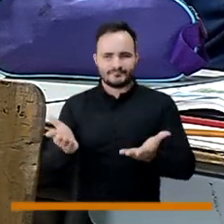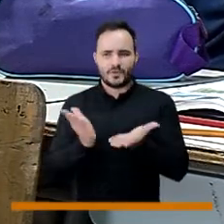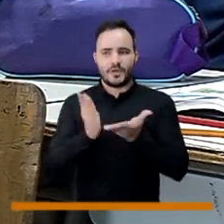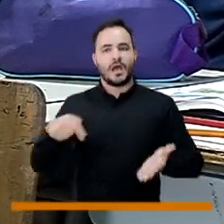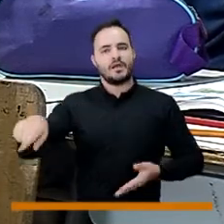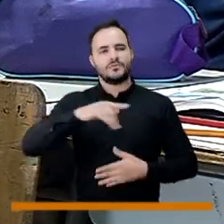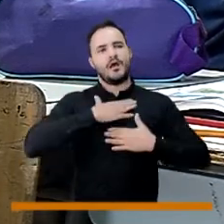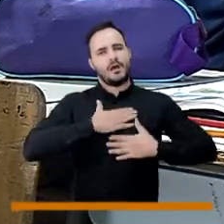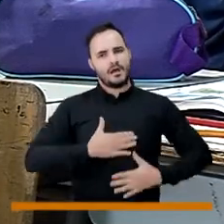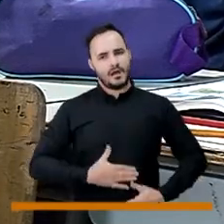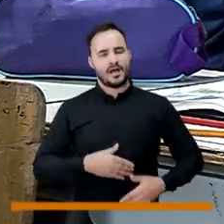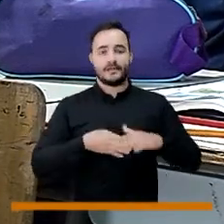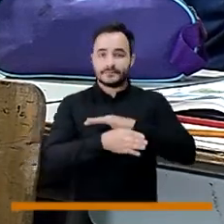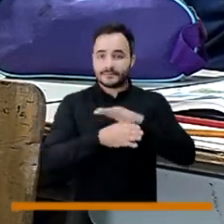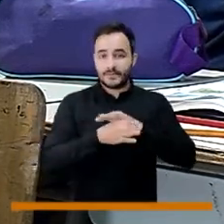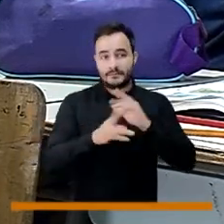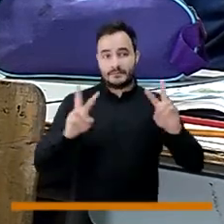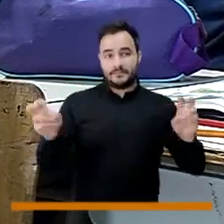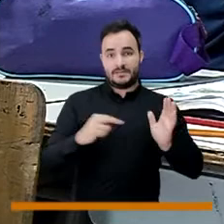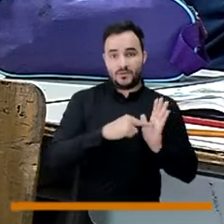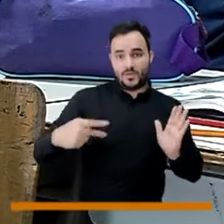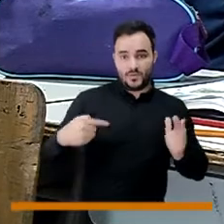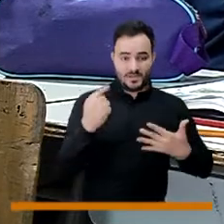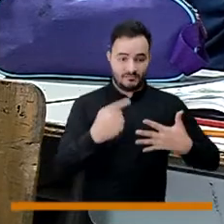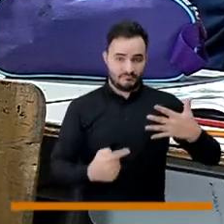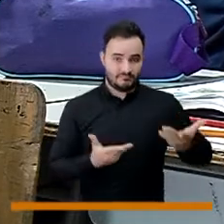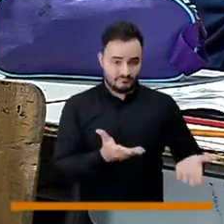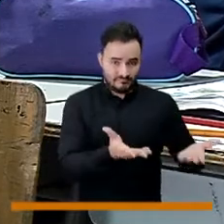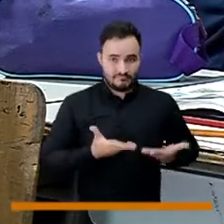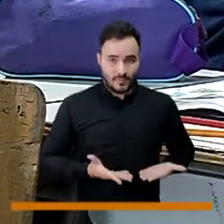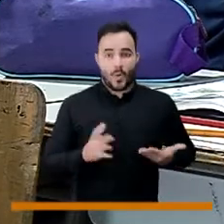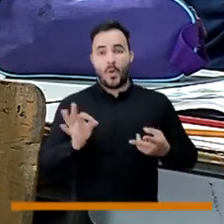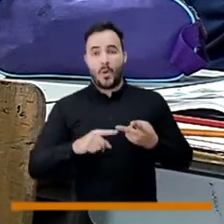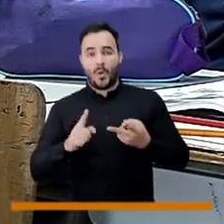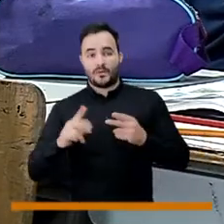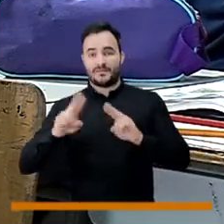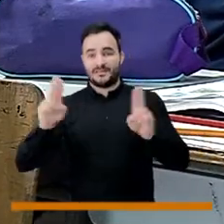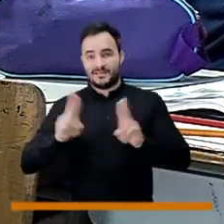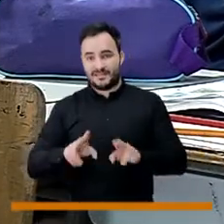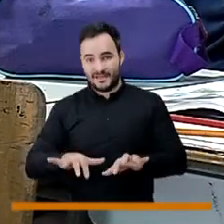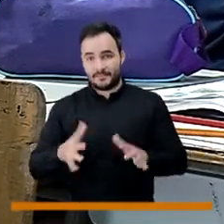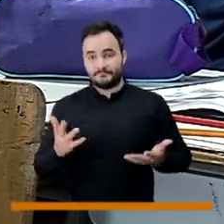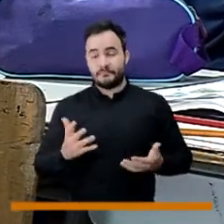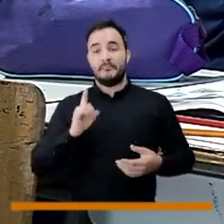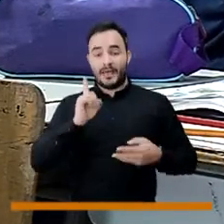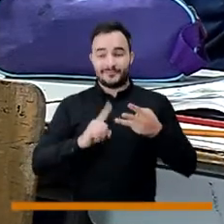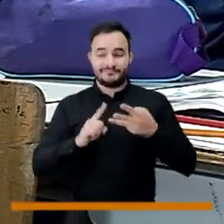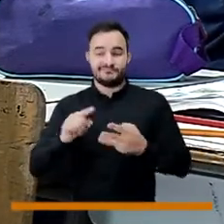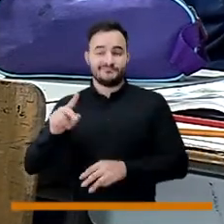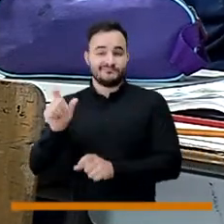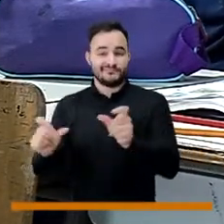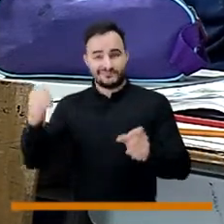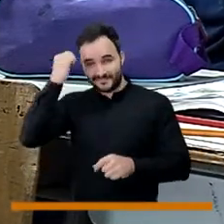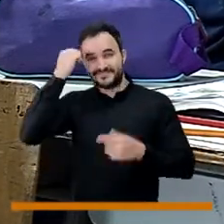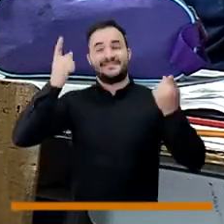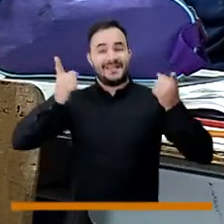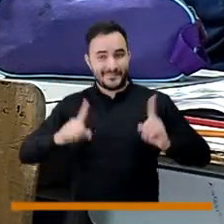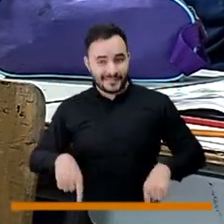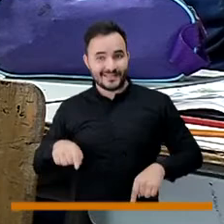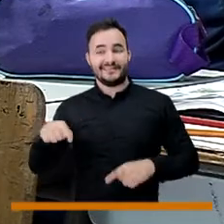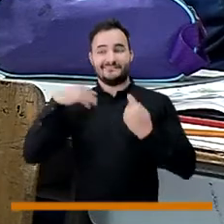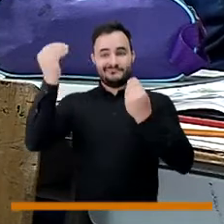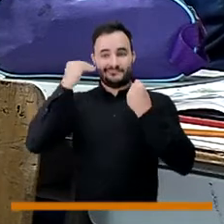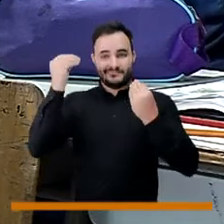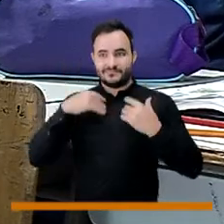acceso a dispositivos a conectividad pero además también el esfuerzo que tendrán que realizar los maestros incluso en capacitarse en